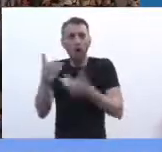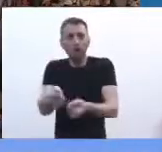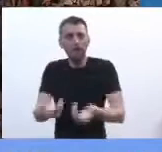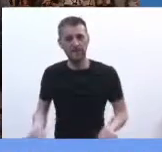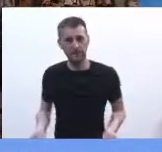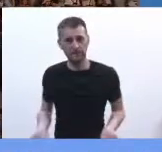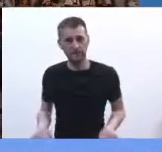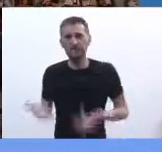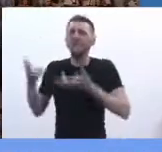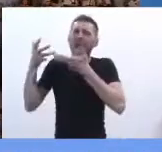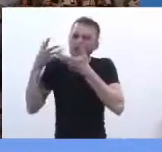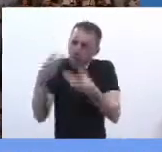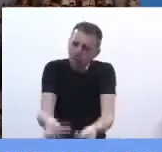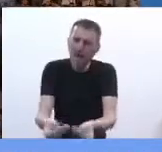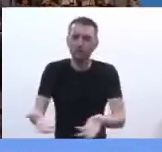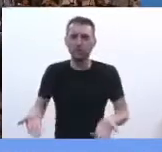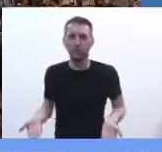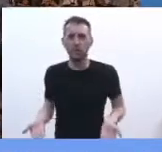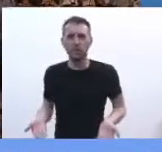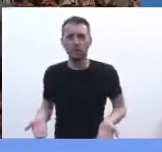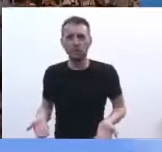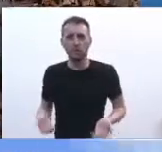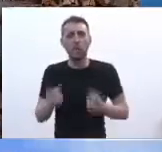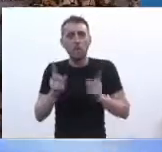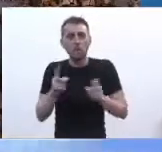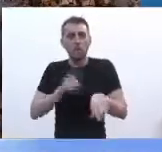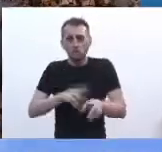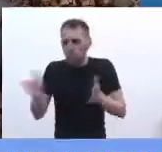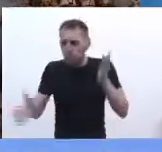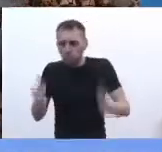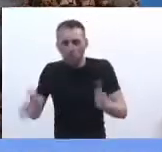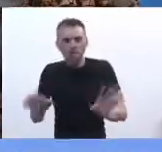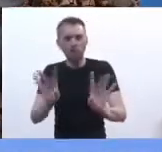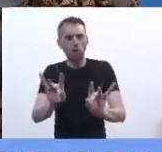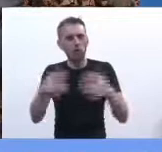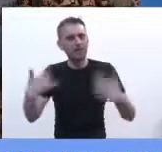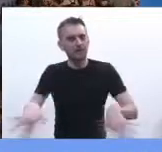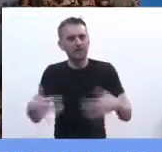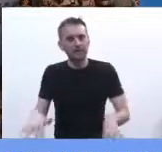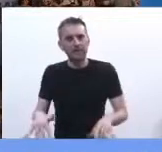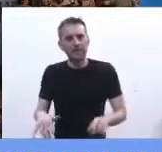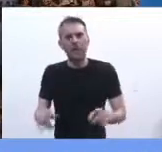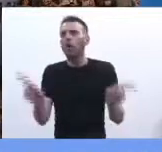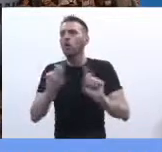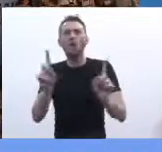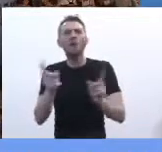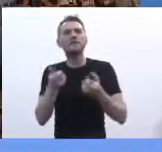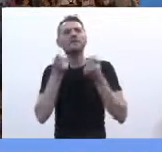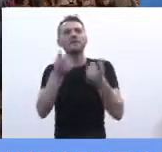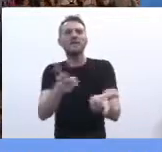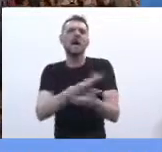acompañándolo ayudándolo en ese momento es tan crítico no va a resolver el problema